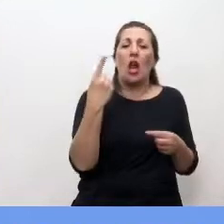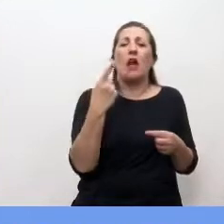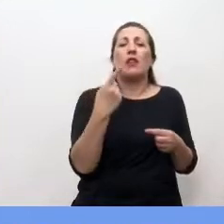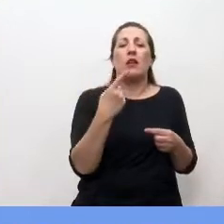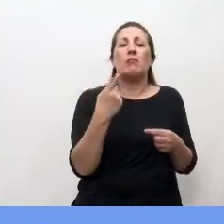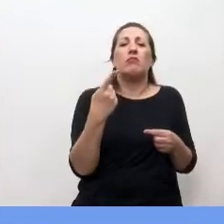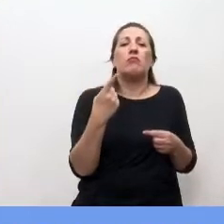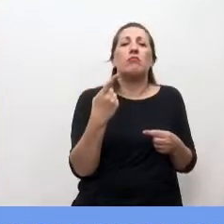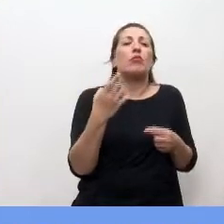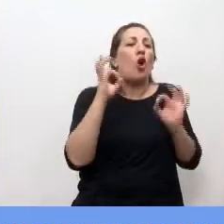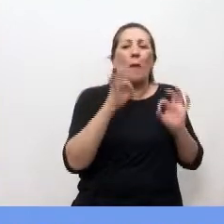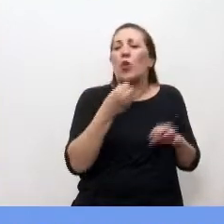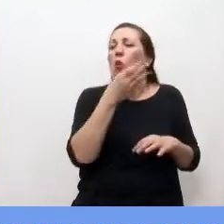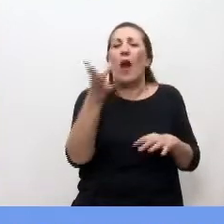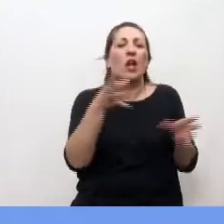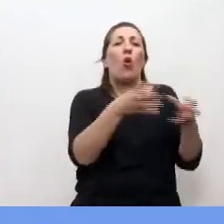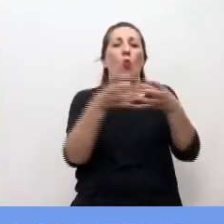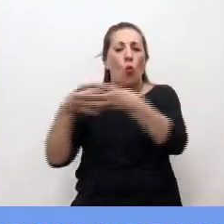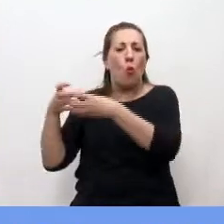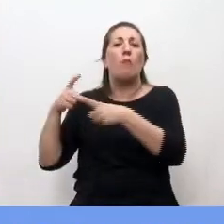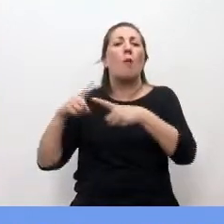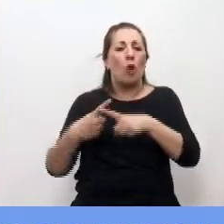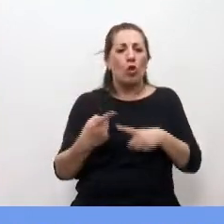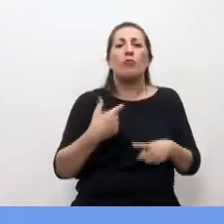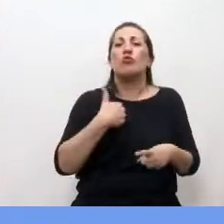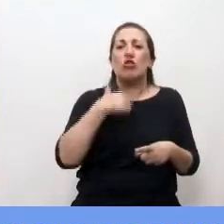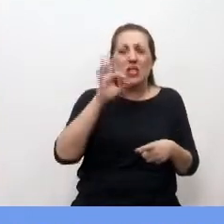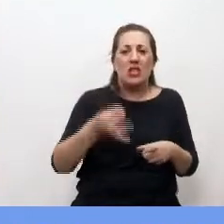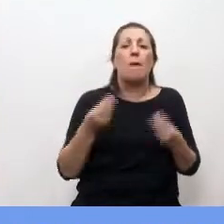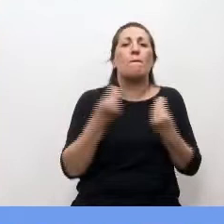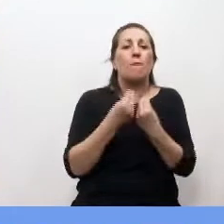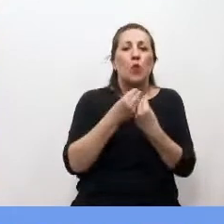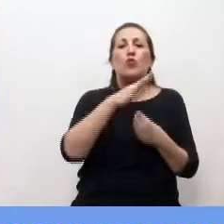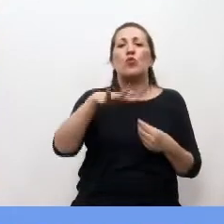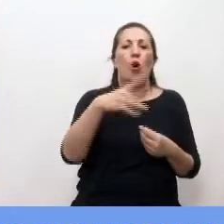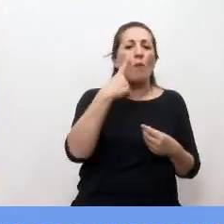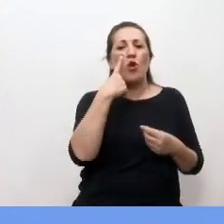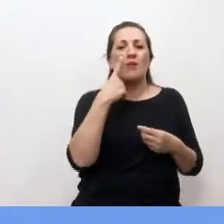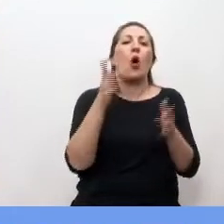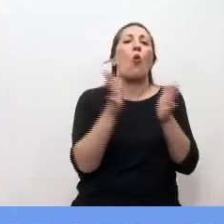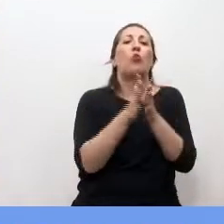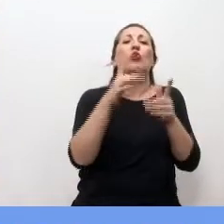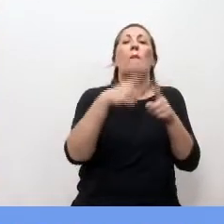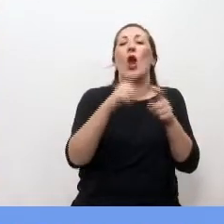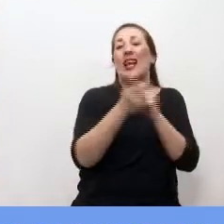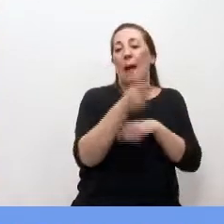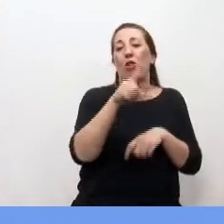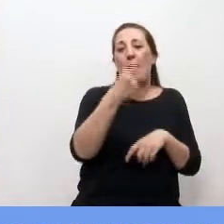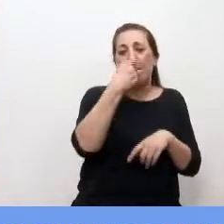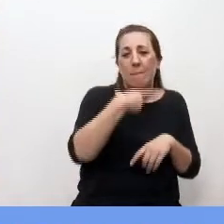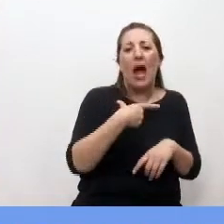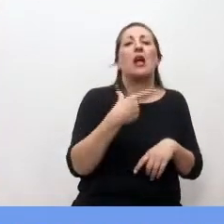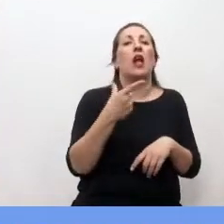resultados y de todos los colores políticos porque doy fe que hay muchos municipios que son de Juntos por el cambio que dirigen el gobierno nacional